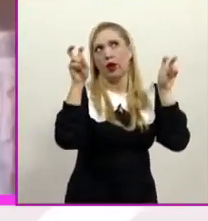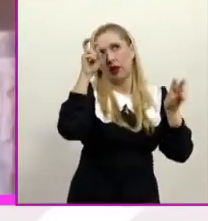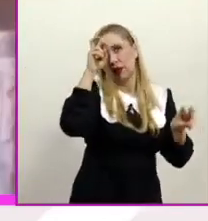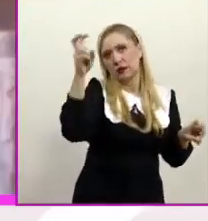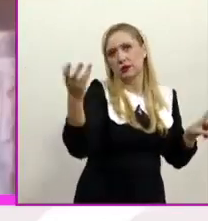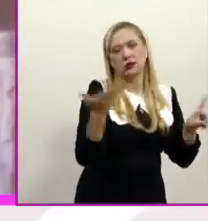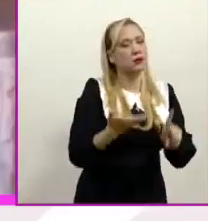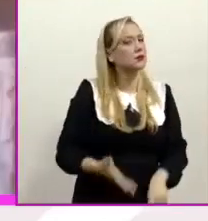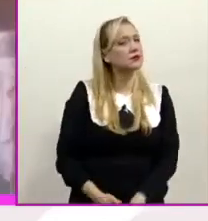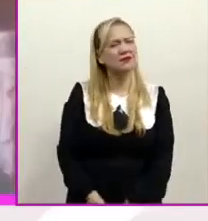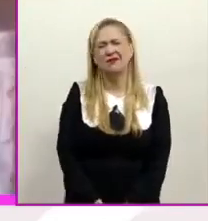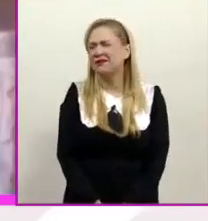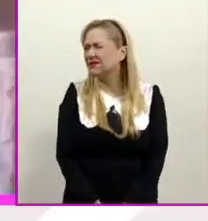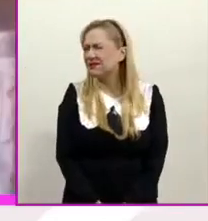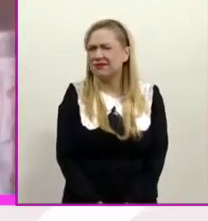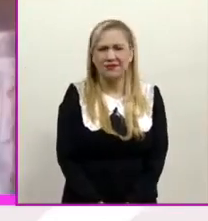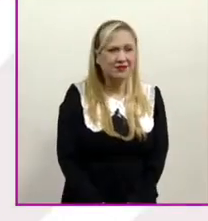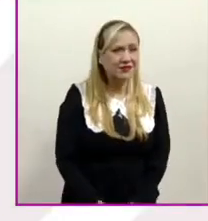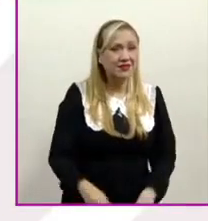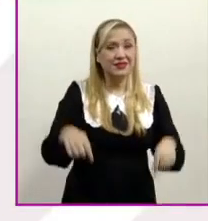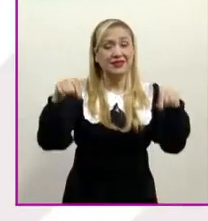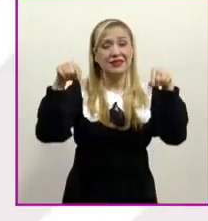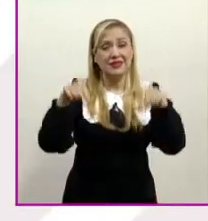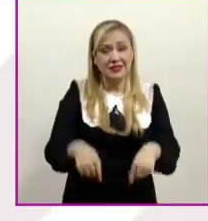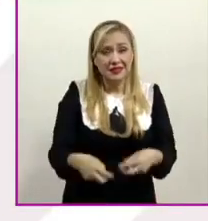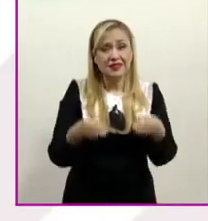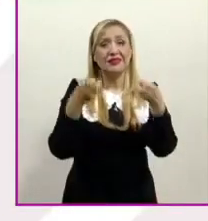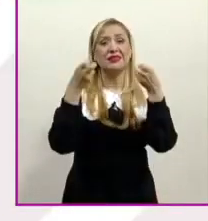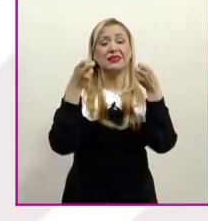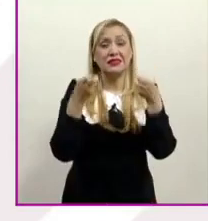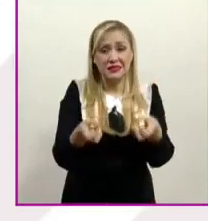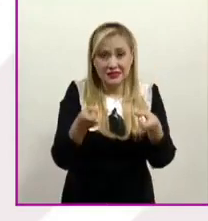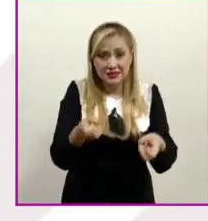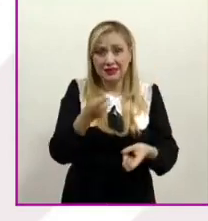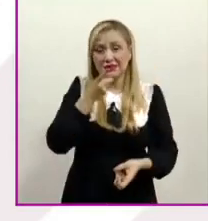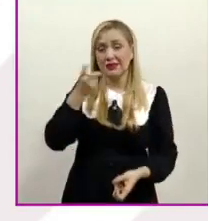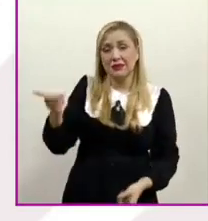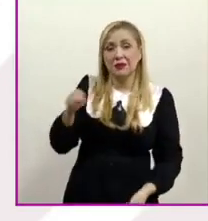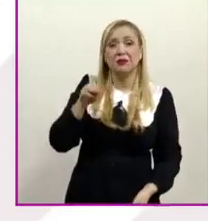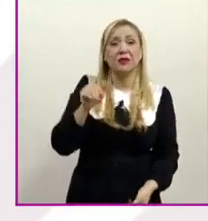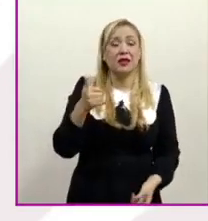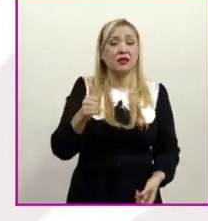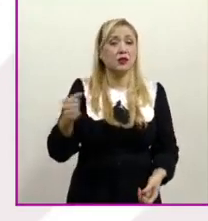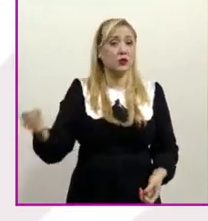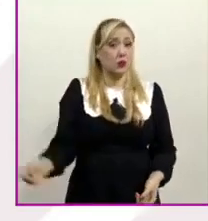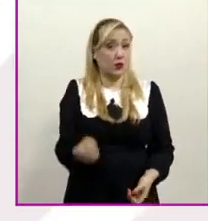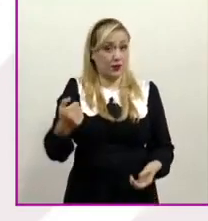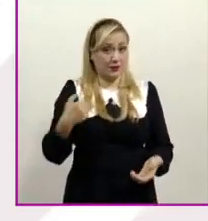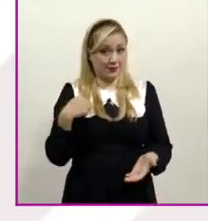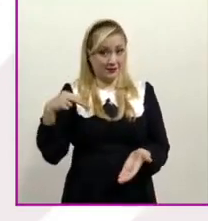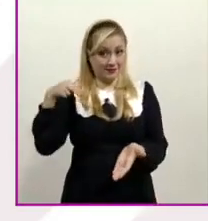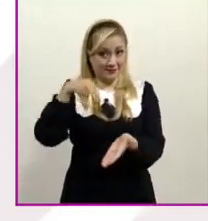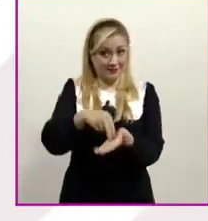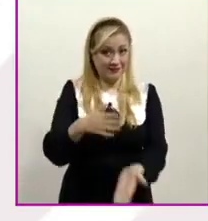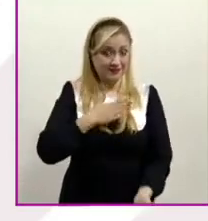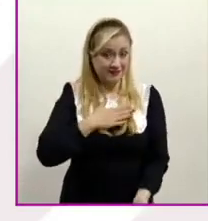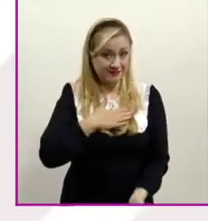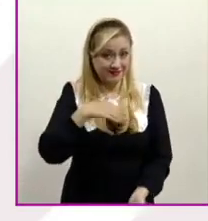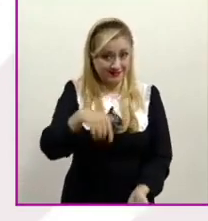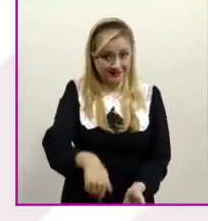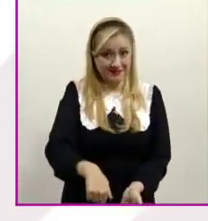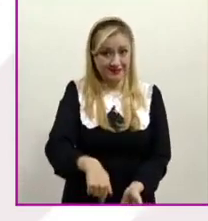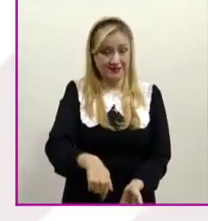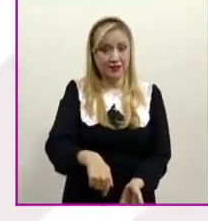Estas plataformas, este poder del que habla Maya, este espacio de privilegio, que de alguna manera nosotros somos la falla